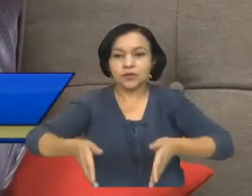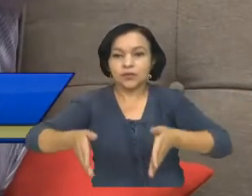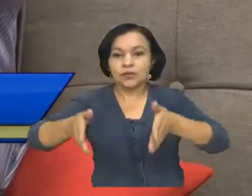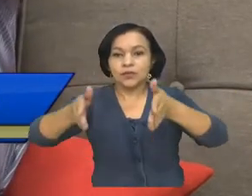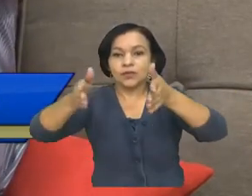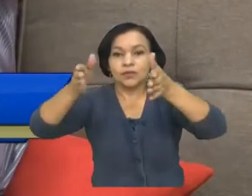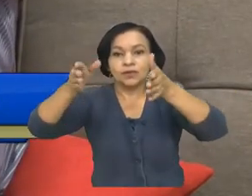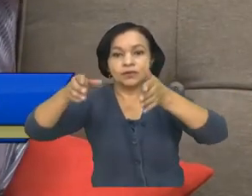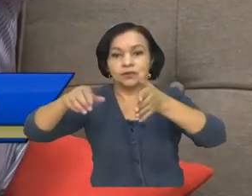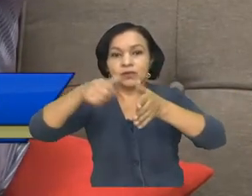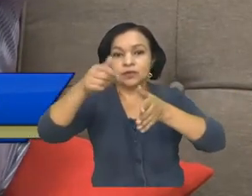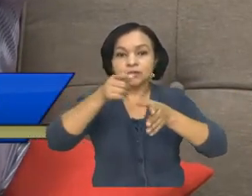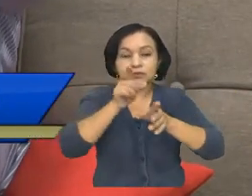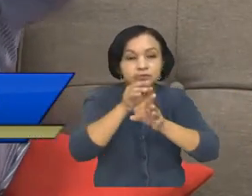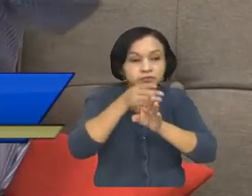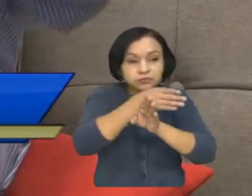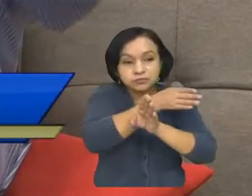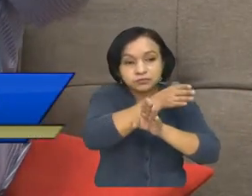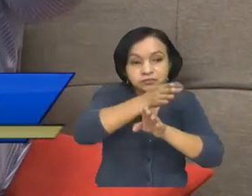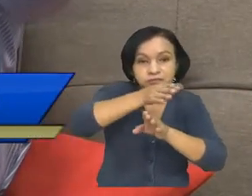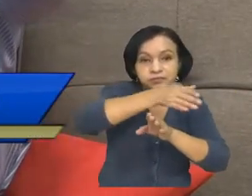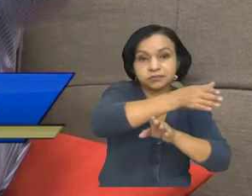siguieron ahí